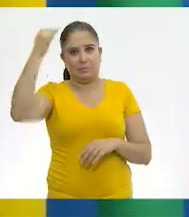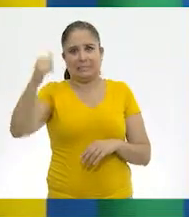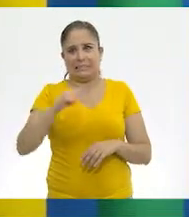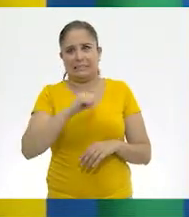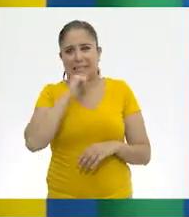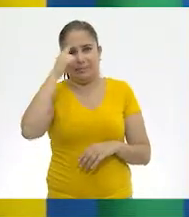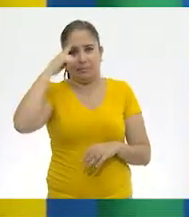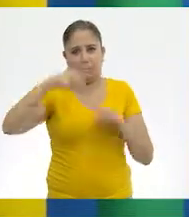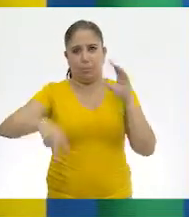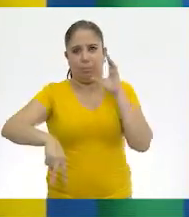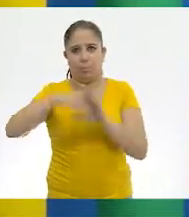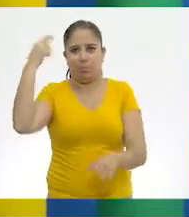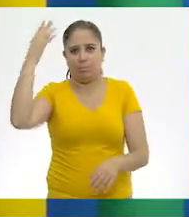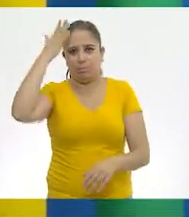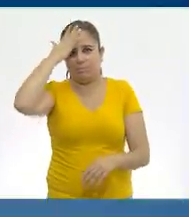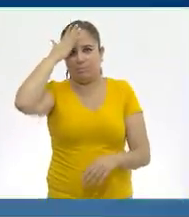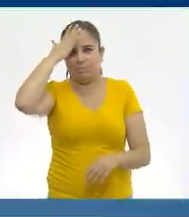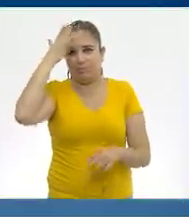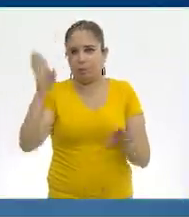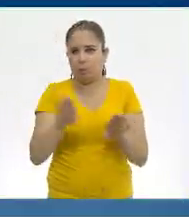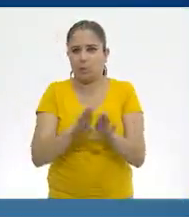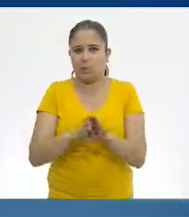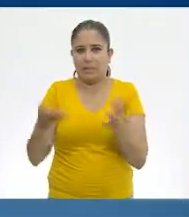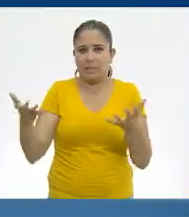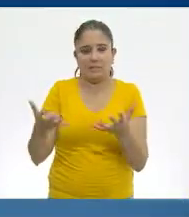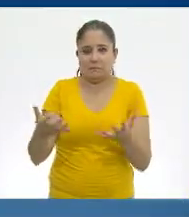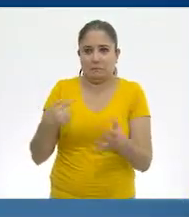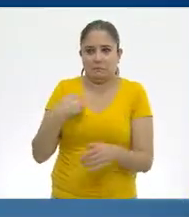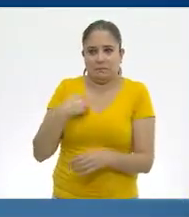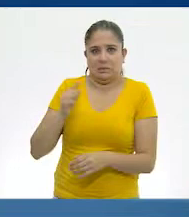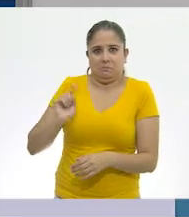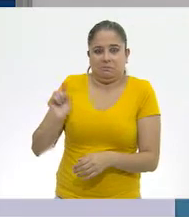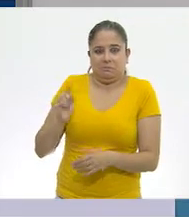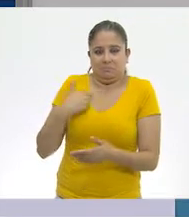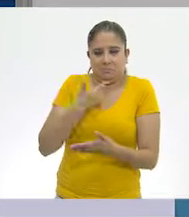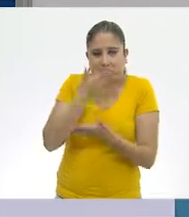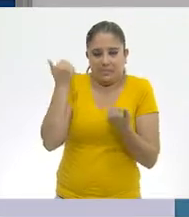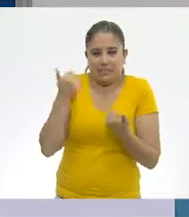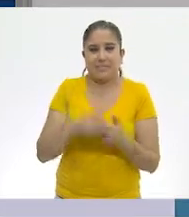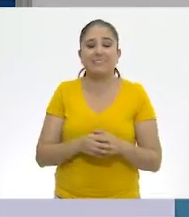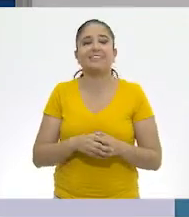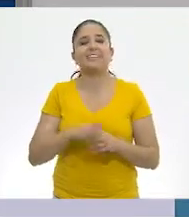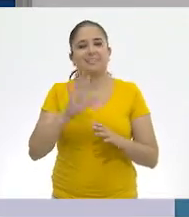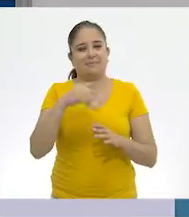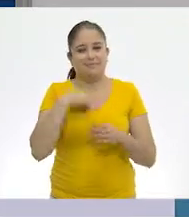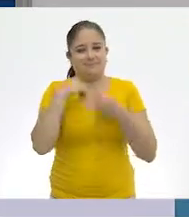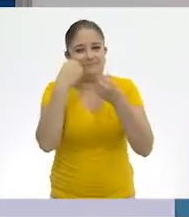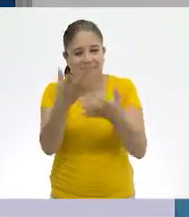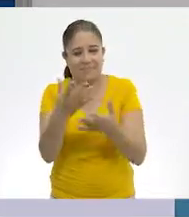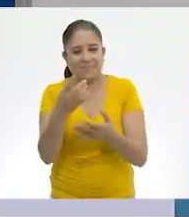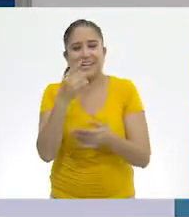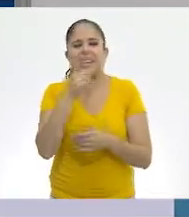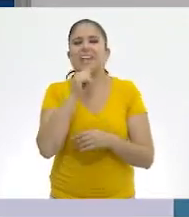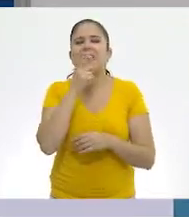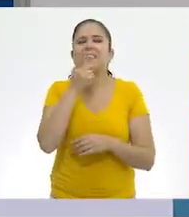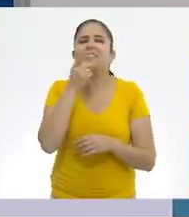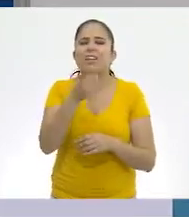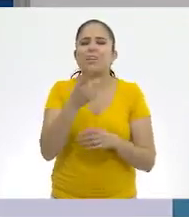de cómo pudieron hacerlo. No, ni a mí. Pues les doy una pista, con algo que el mismo Benito Juárez dijo